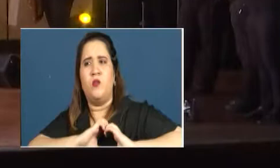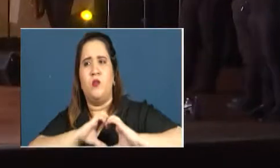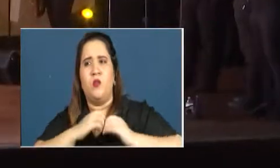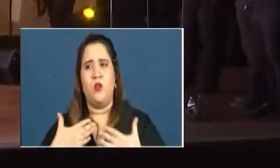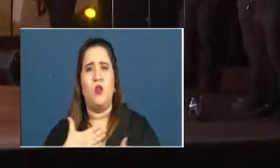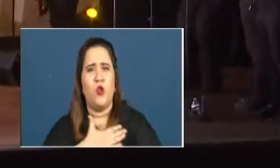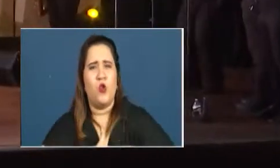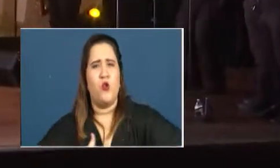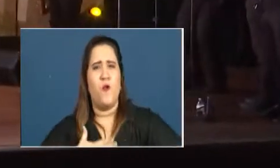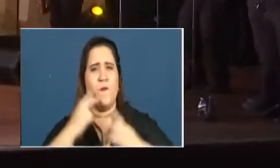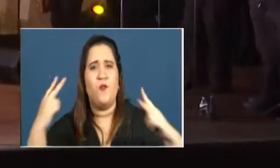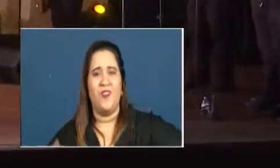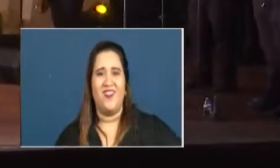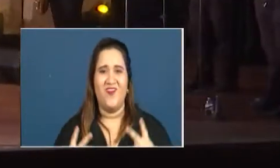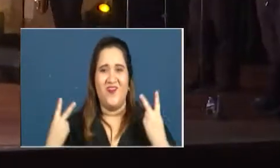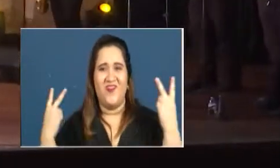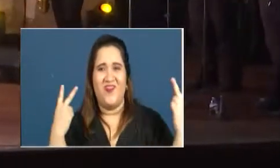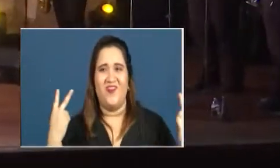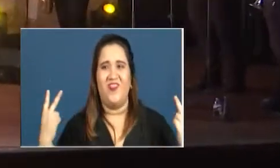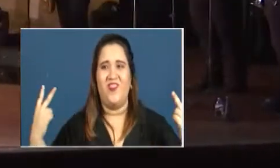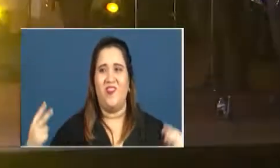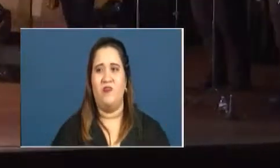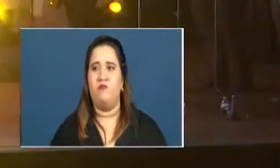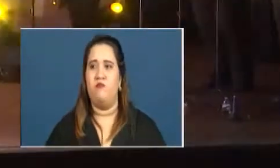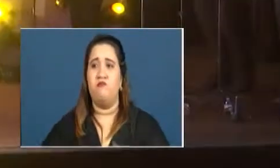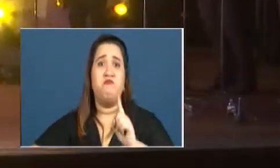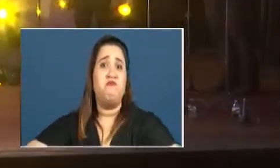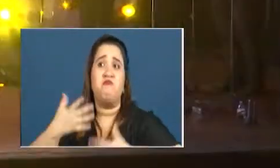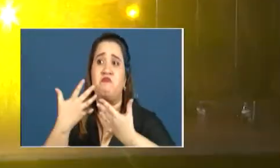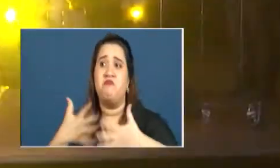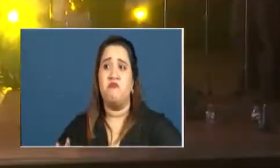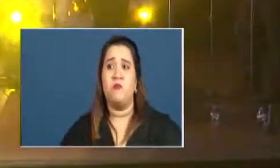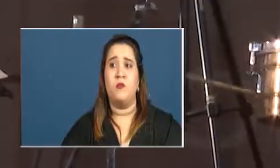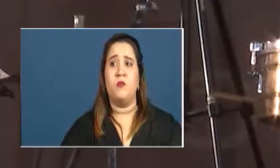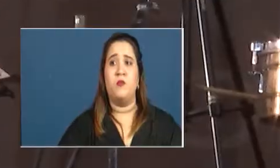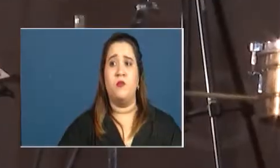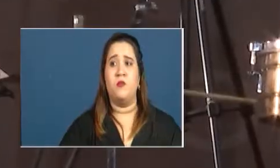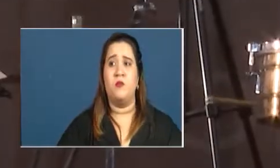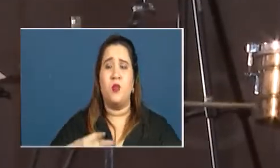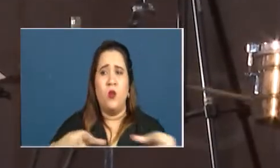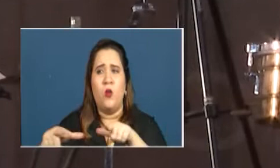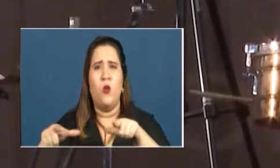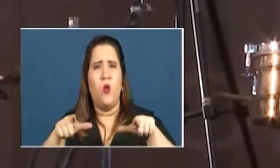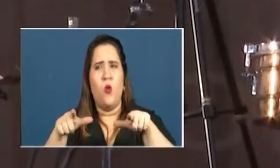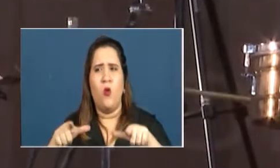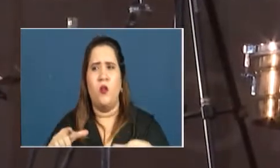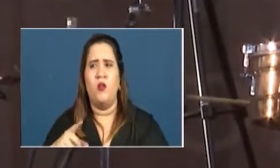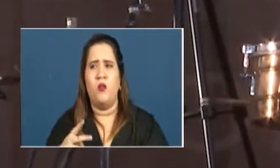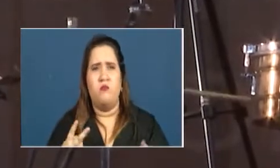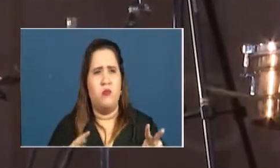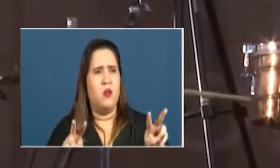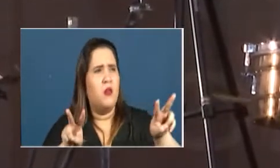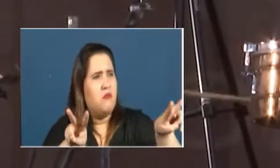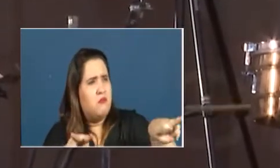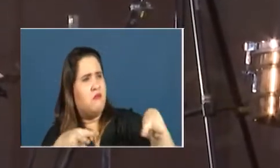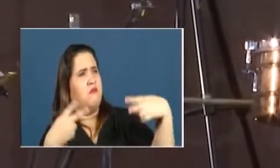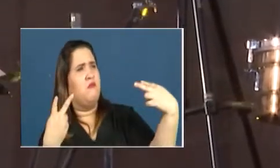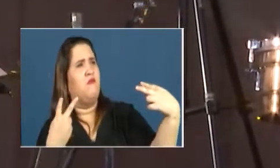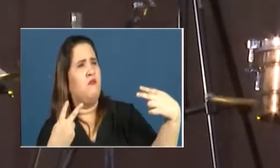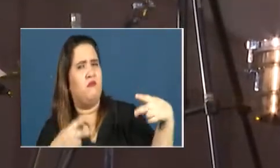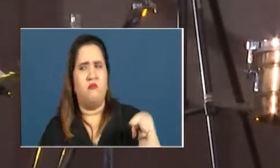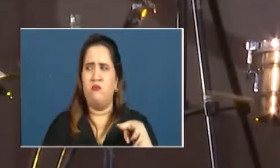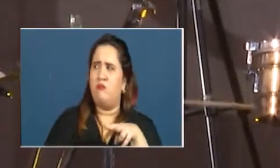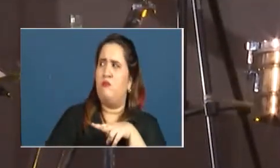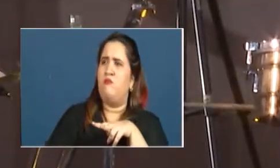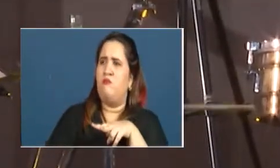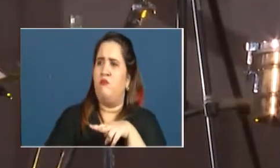Vivo inspirado. A veces llego a los sitios, la gente me ve de lado. No le debo nada a